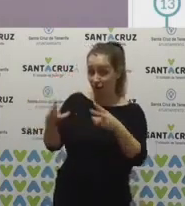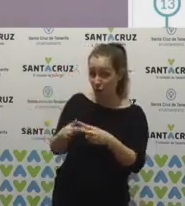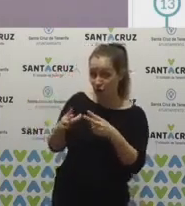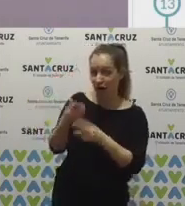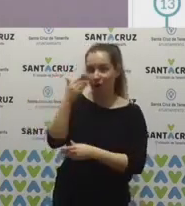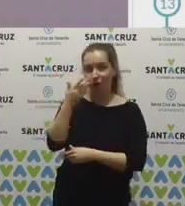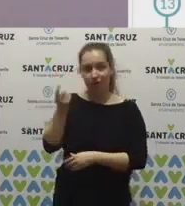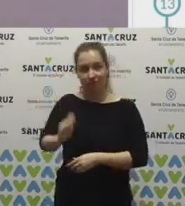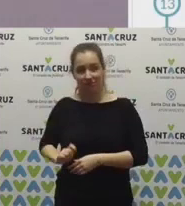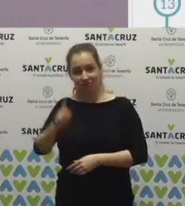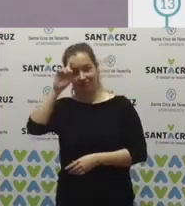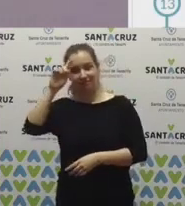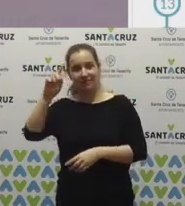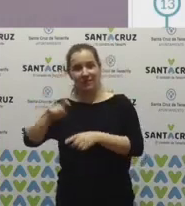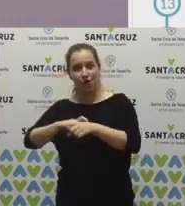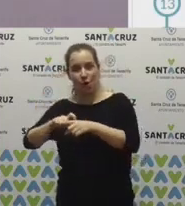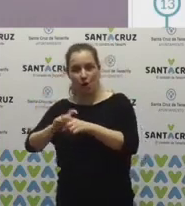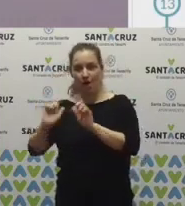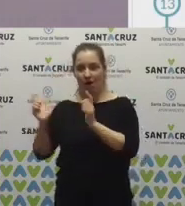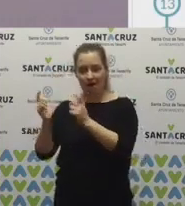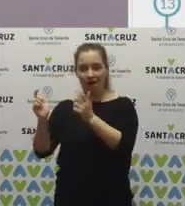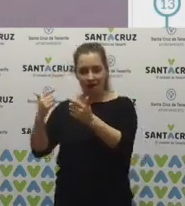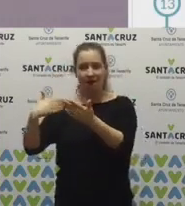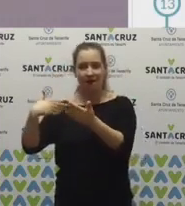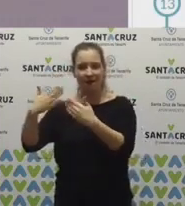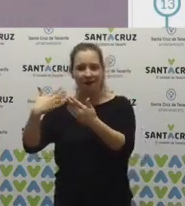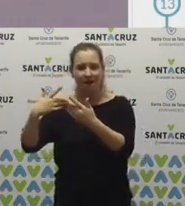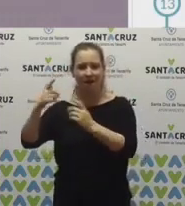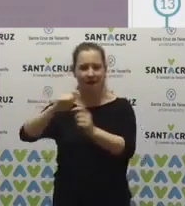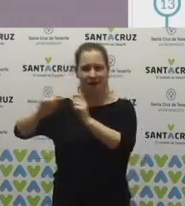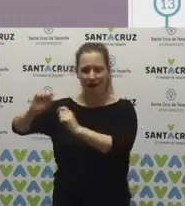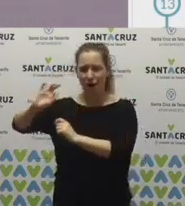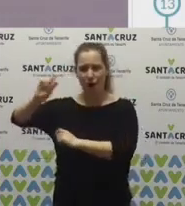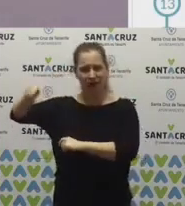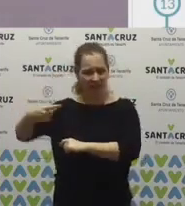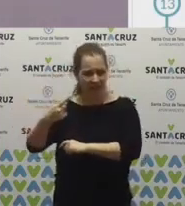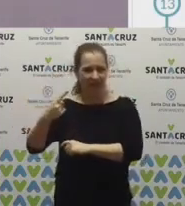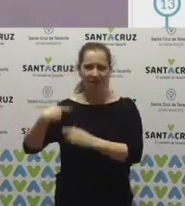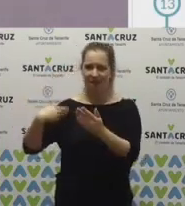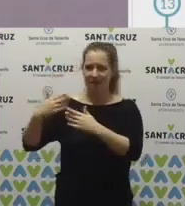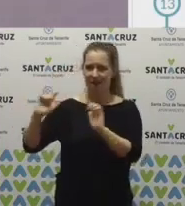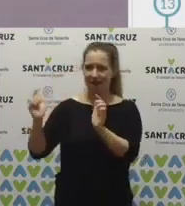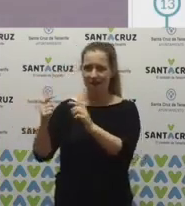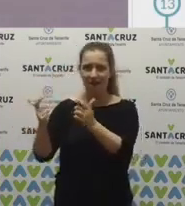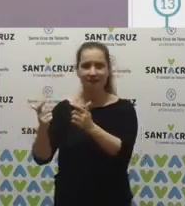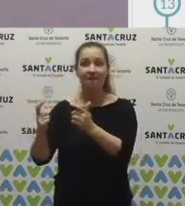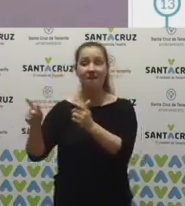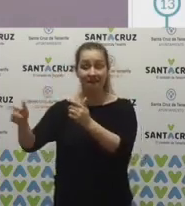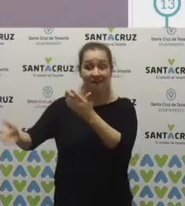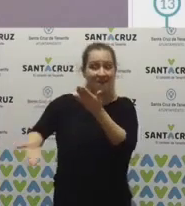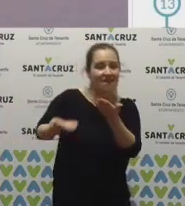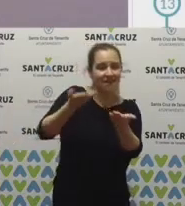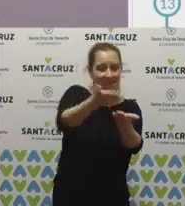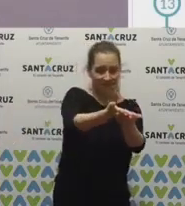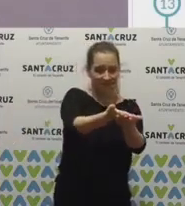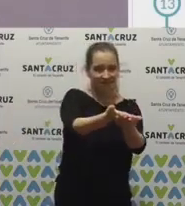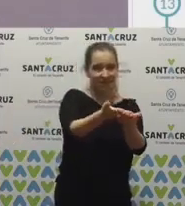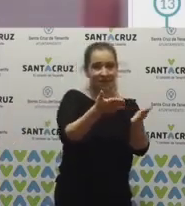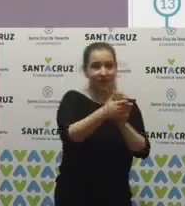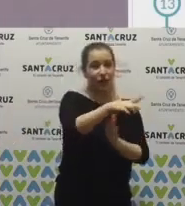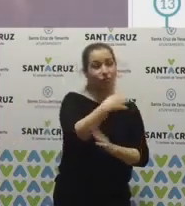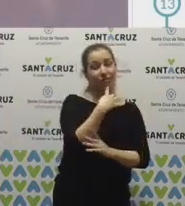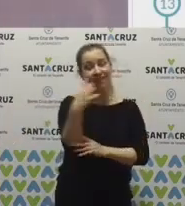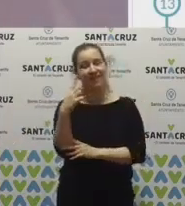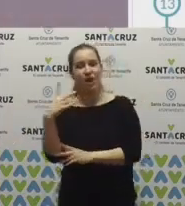de psicología y múltiples múltiples ongs de nuestra demostrada de nuestro municipio esto usted va a decir que no